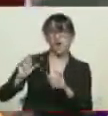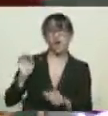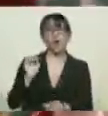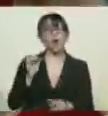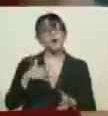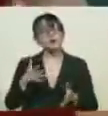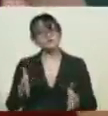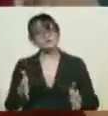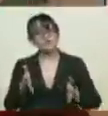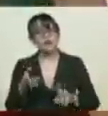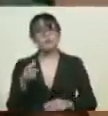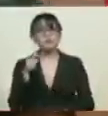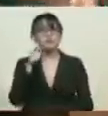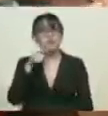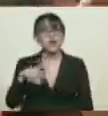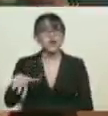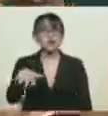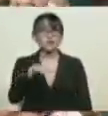pueblo.